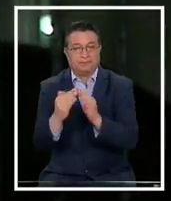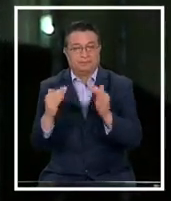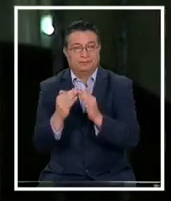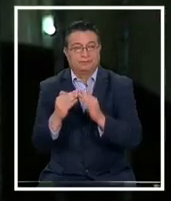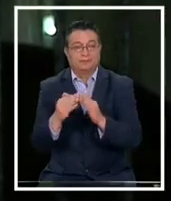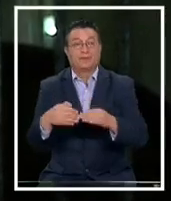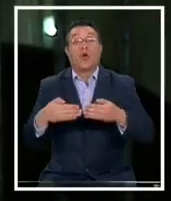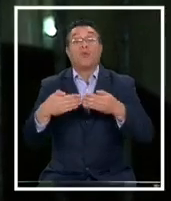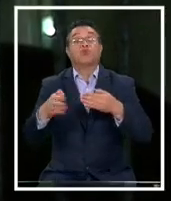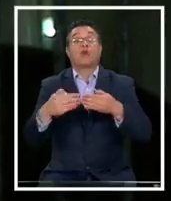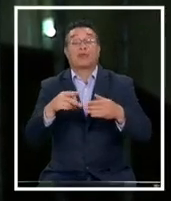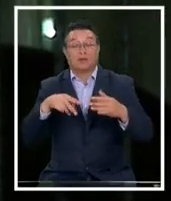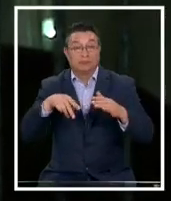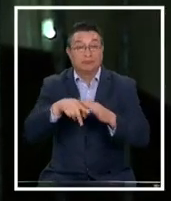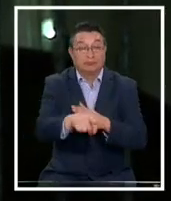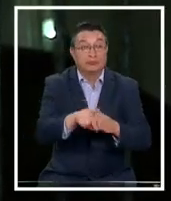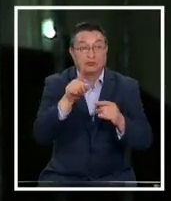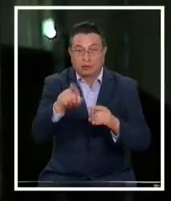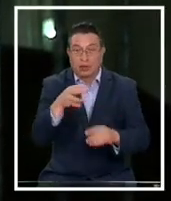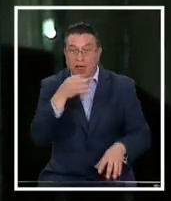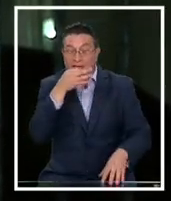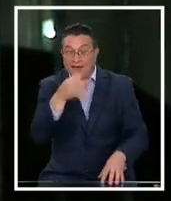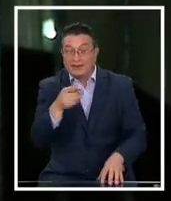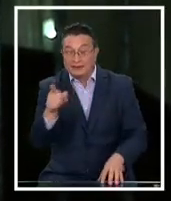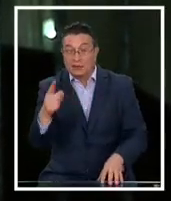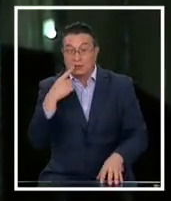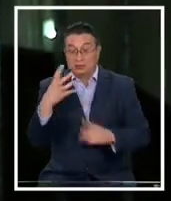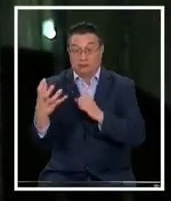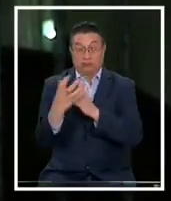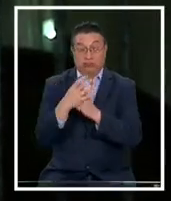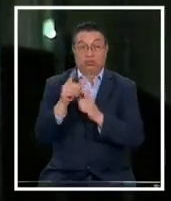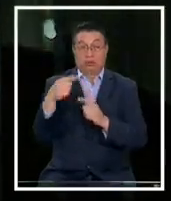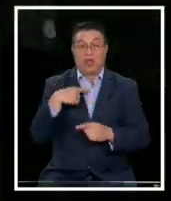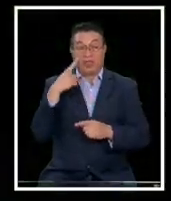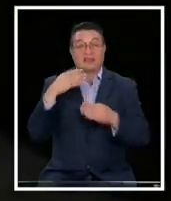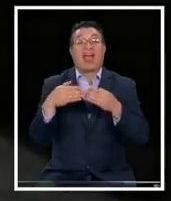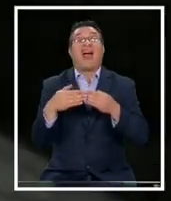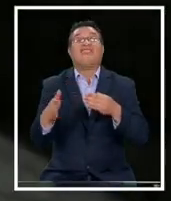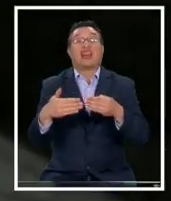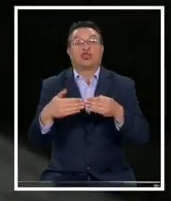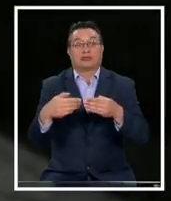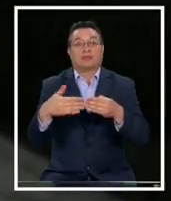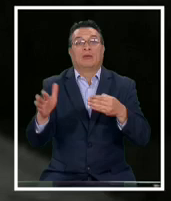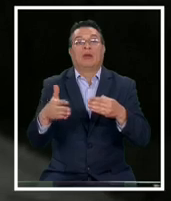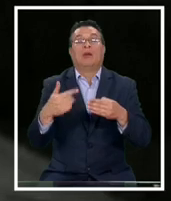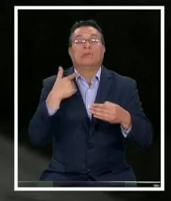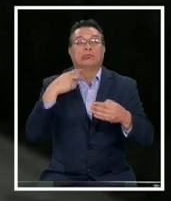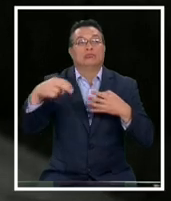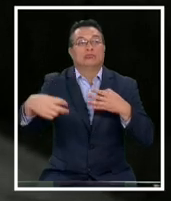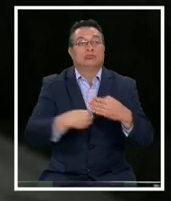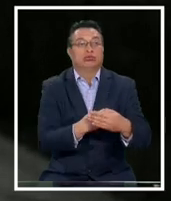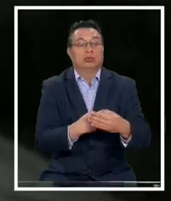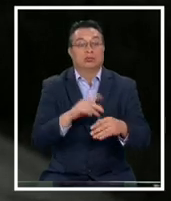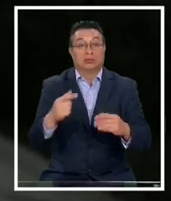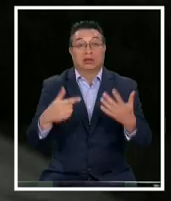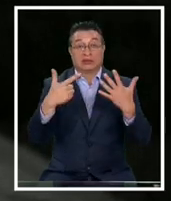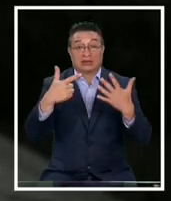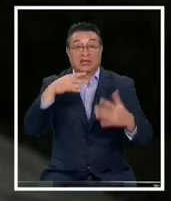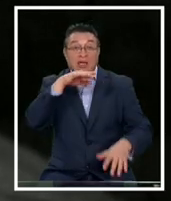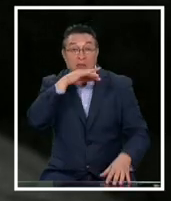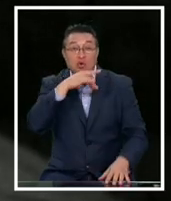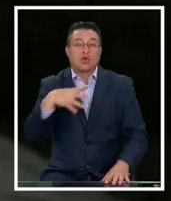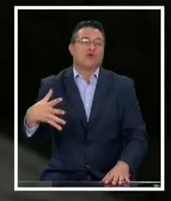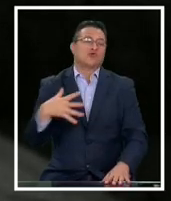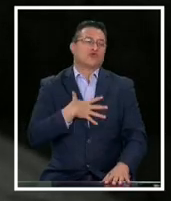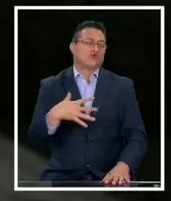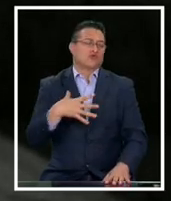accediendo por la puerta principal, presumiblemente según lo que señala la víctima, la que se encontraría abierta. Lo que vino después fueron al menos 7 minutos de